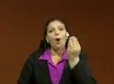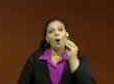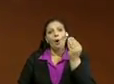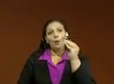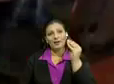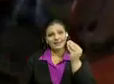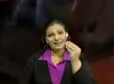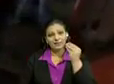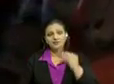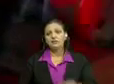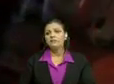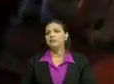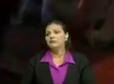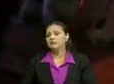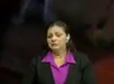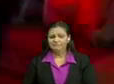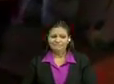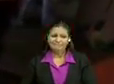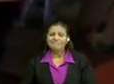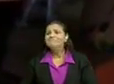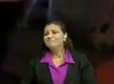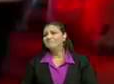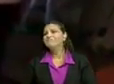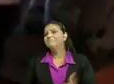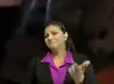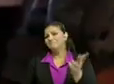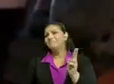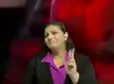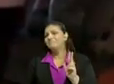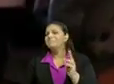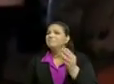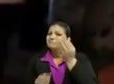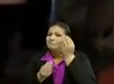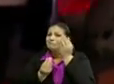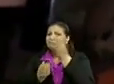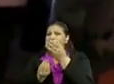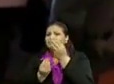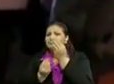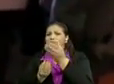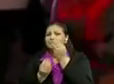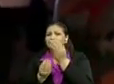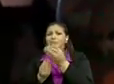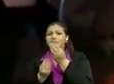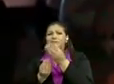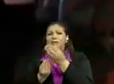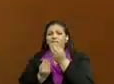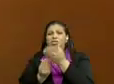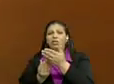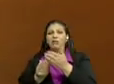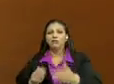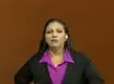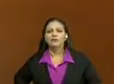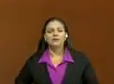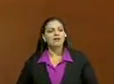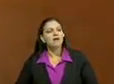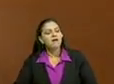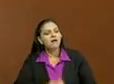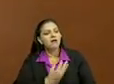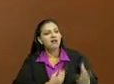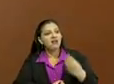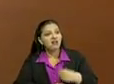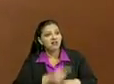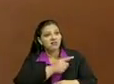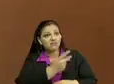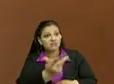a los agentes a qué se estaban dedicando y para qué utilizaban el arma que portaban en su poder. Y tras esa